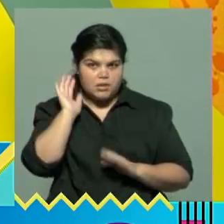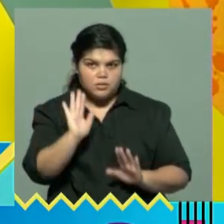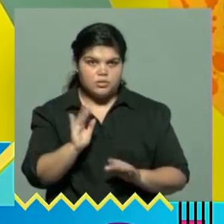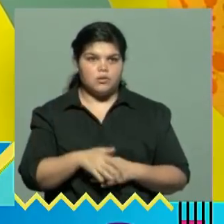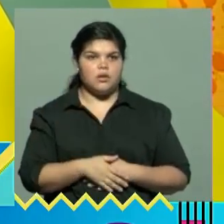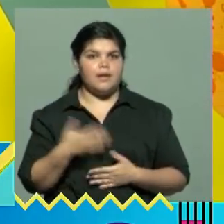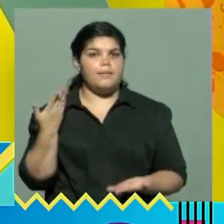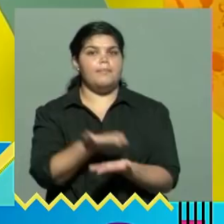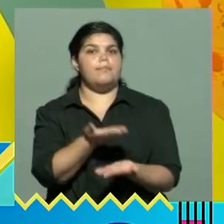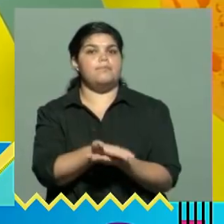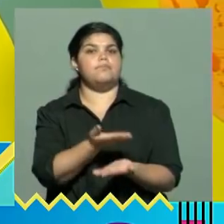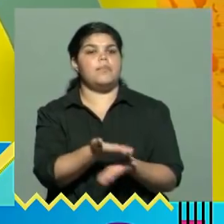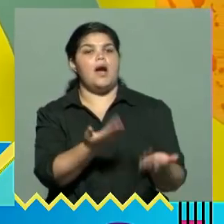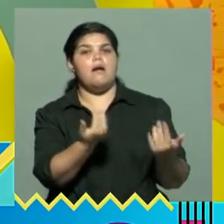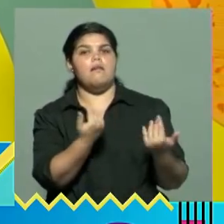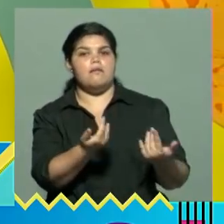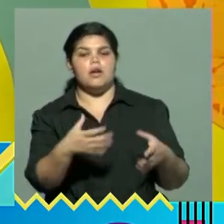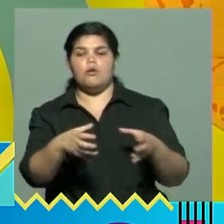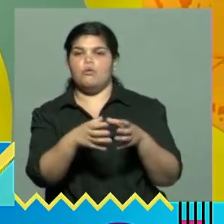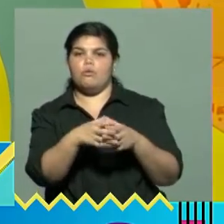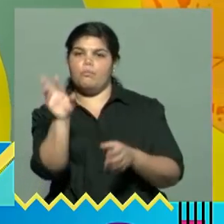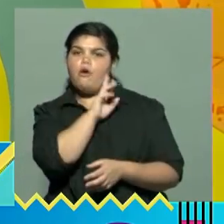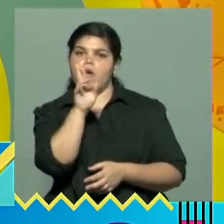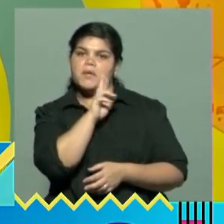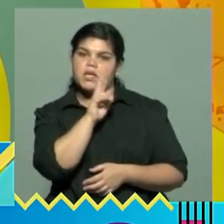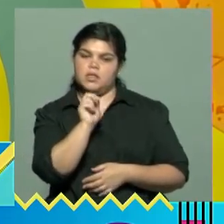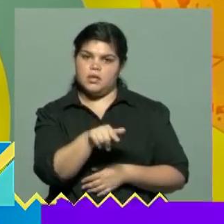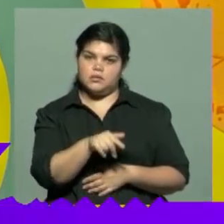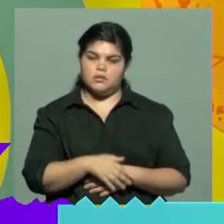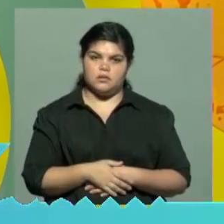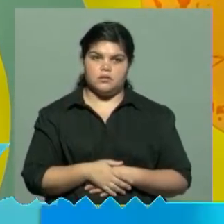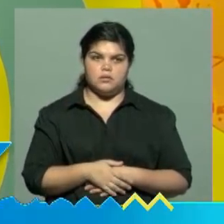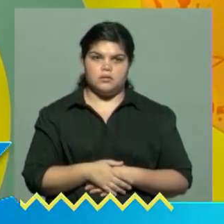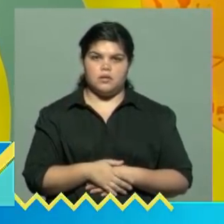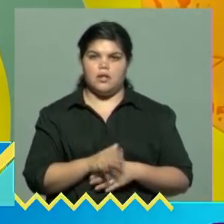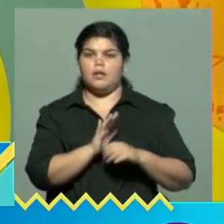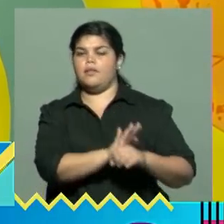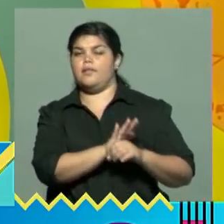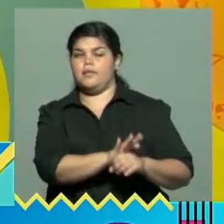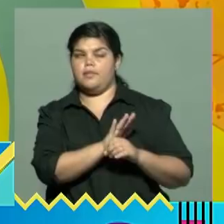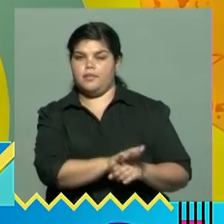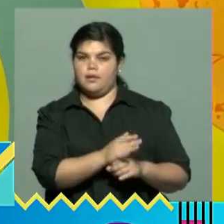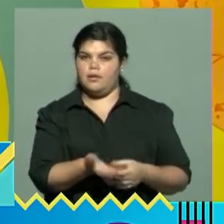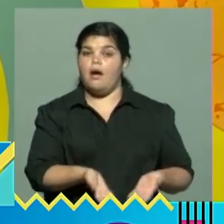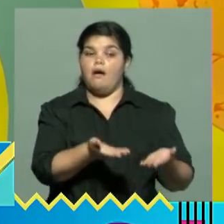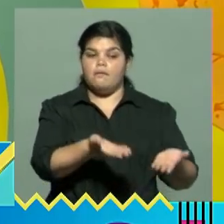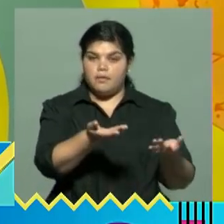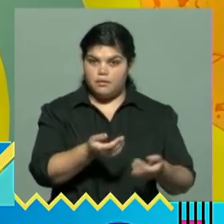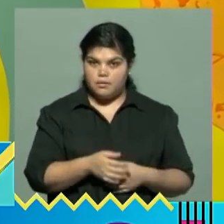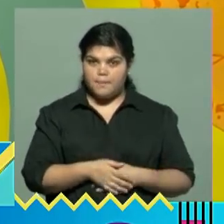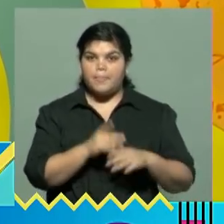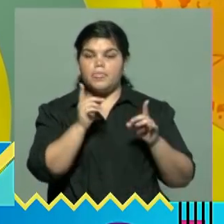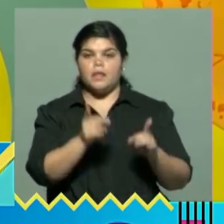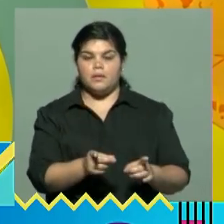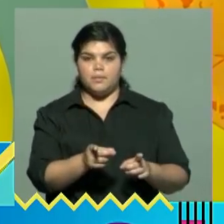exigencia de parte de grupos feministas, así que, bueno, eso presiona. Y sobre todo porque hay que atender a